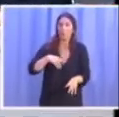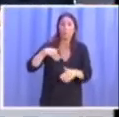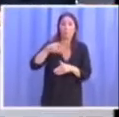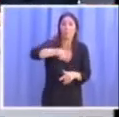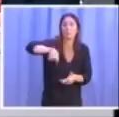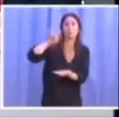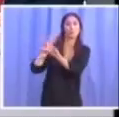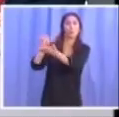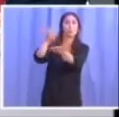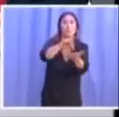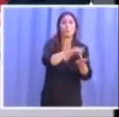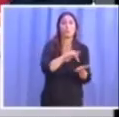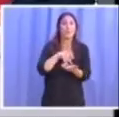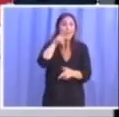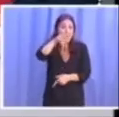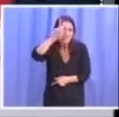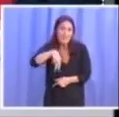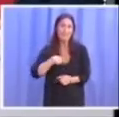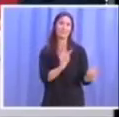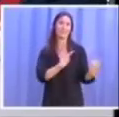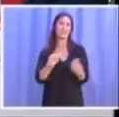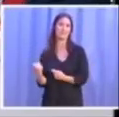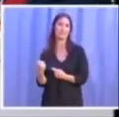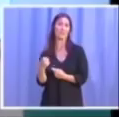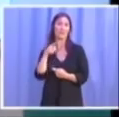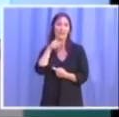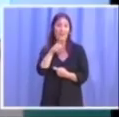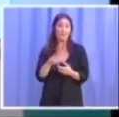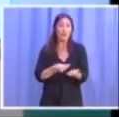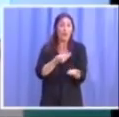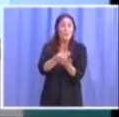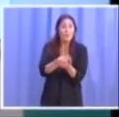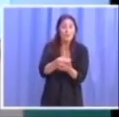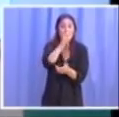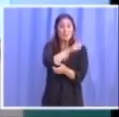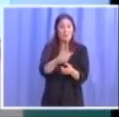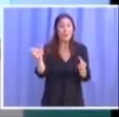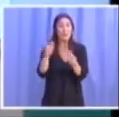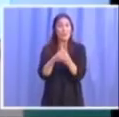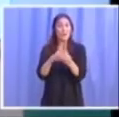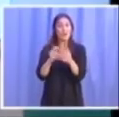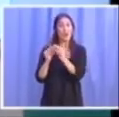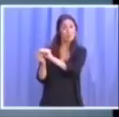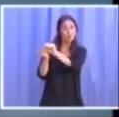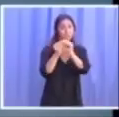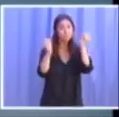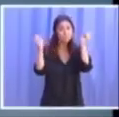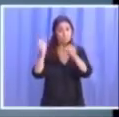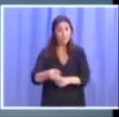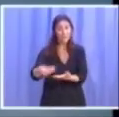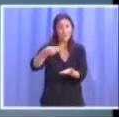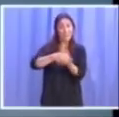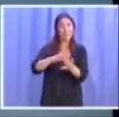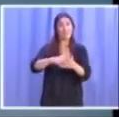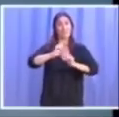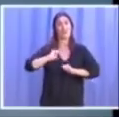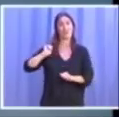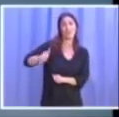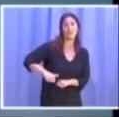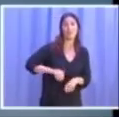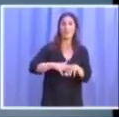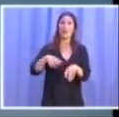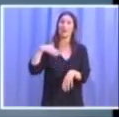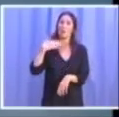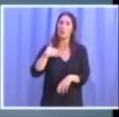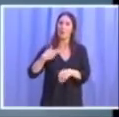momento. Eso es lo que necesitamos. Con eso que aportan los granadinos y granadinas y que ponen en común, generar riqueza y recuperar los instrumentos